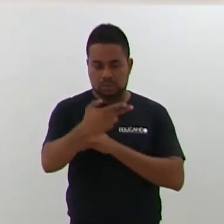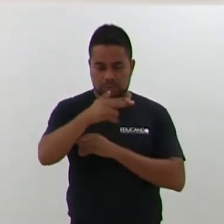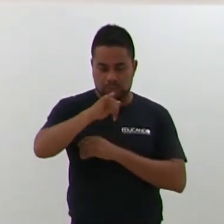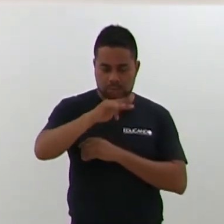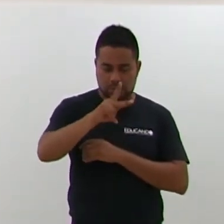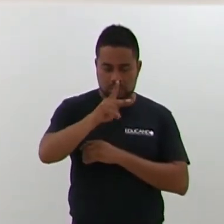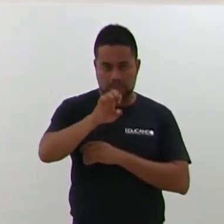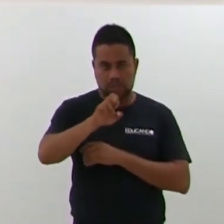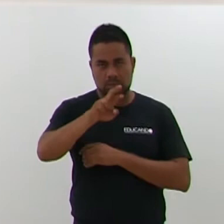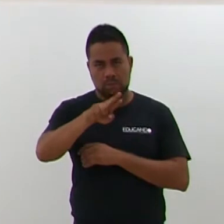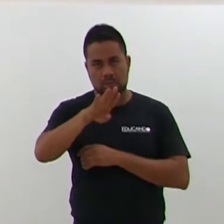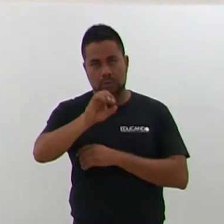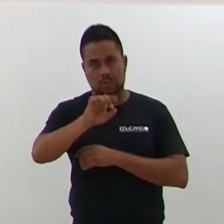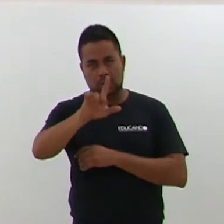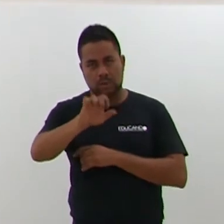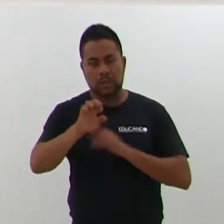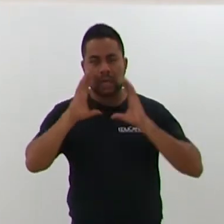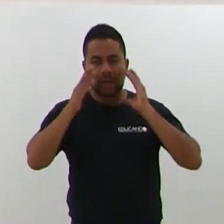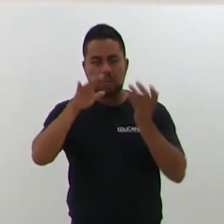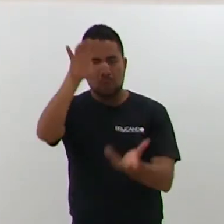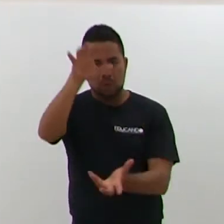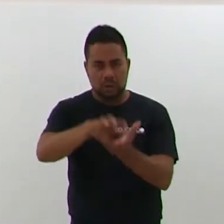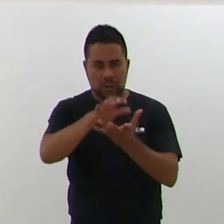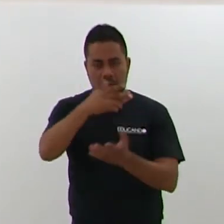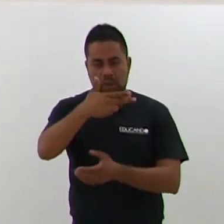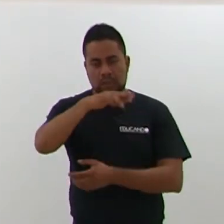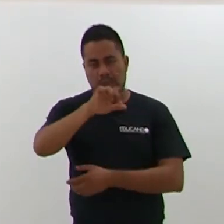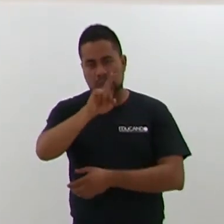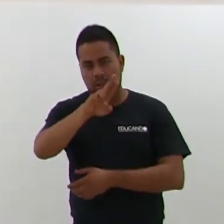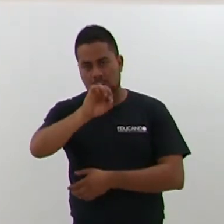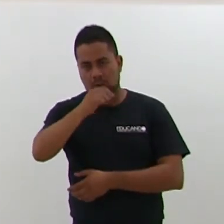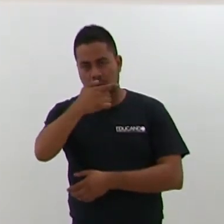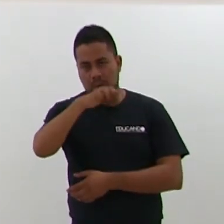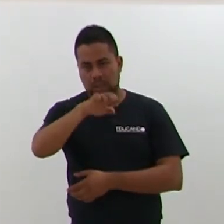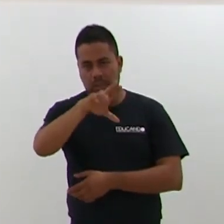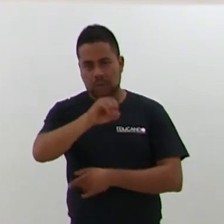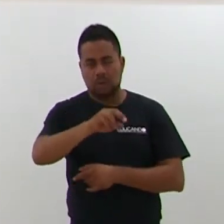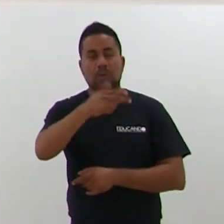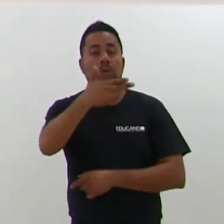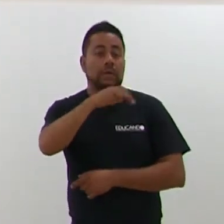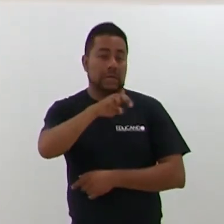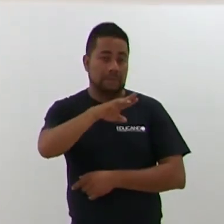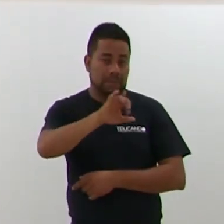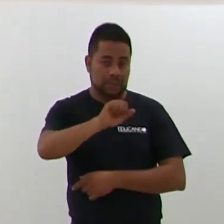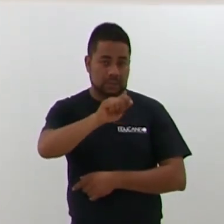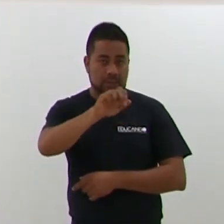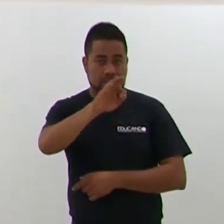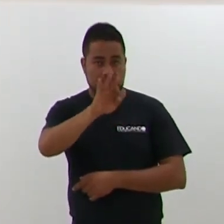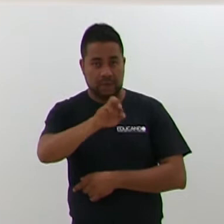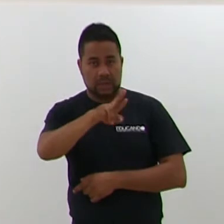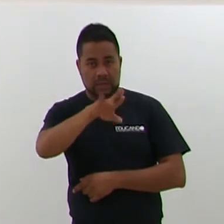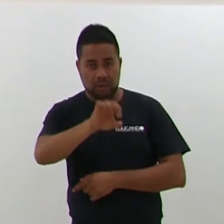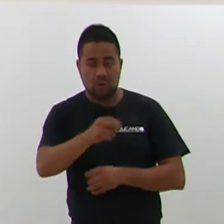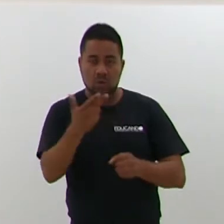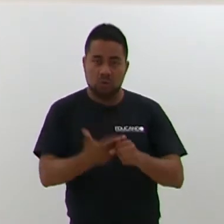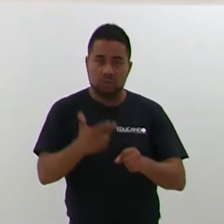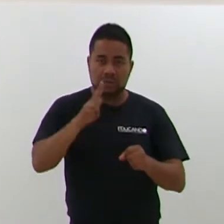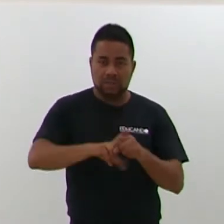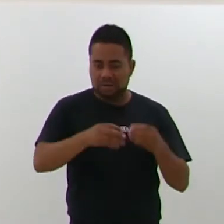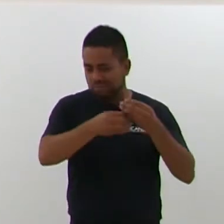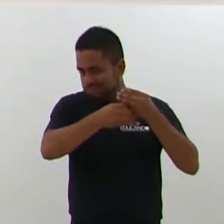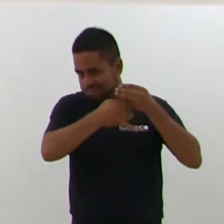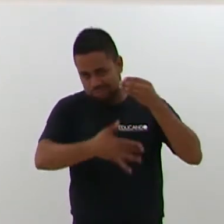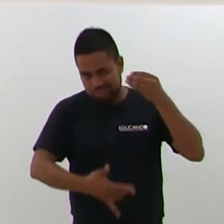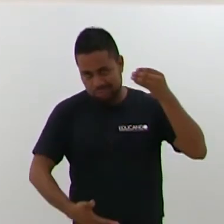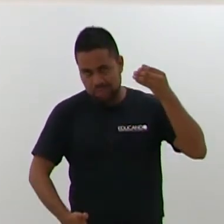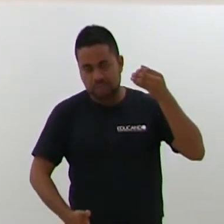hipérbole, hipopótamo, hidrógeno, hemisferio, hospital y todas las que se derivan de